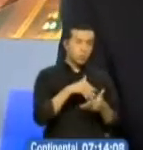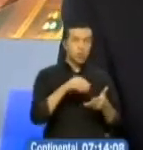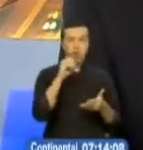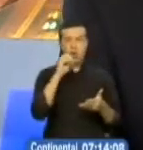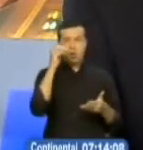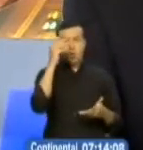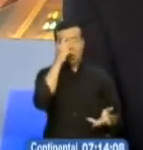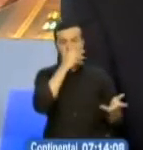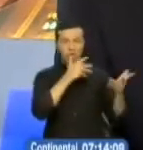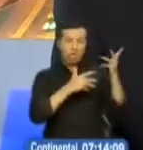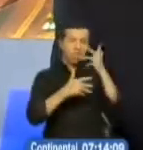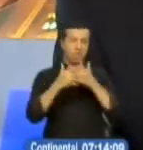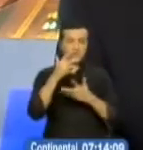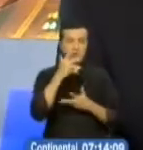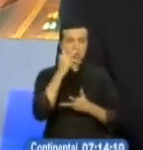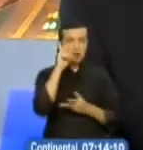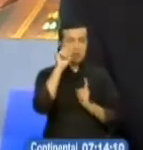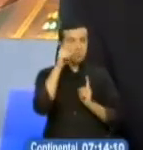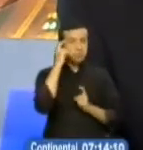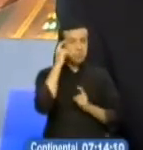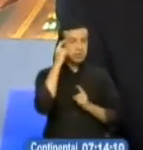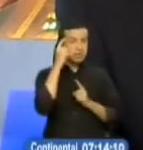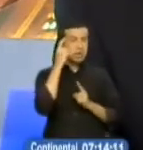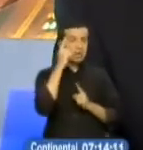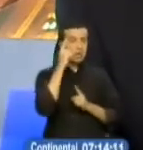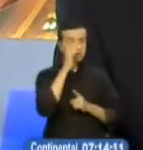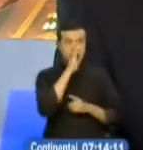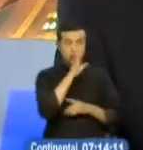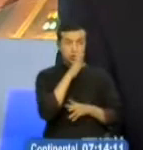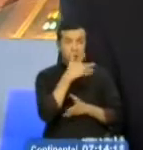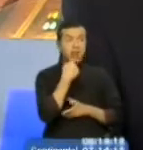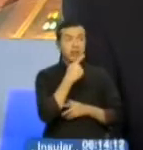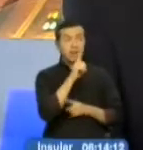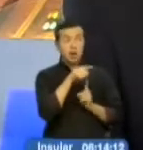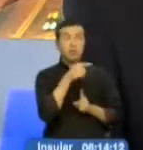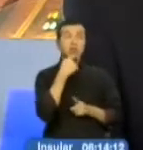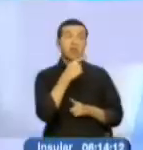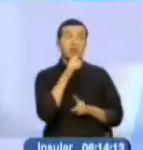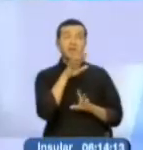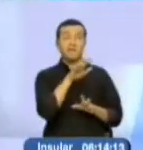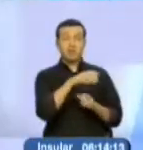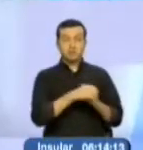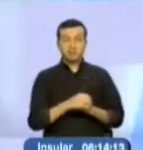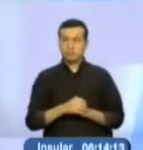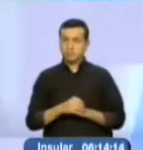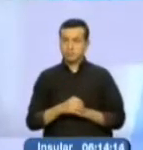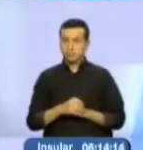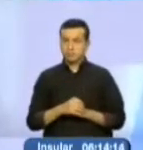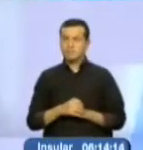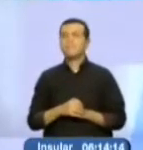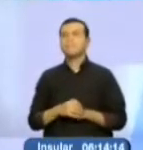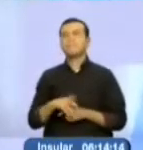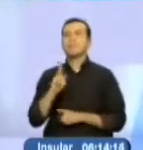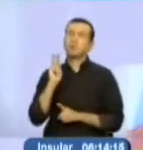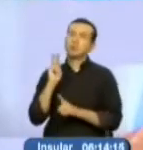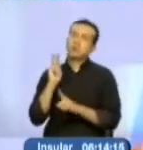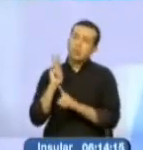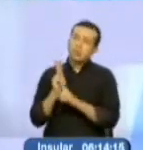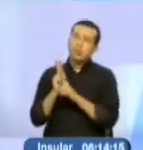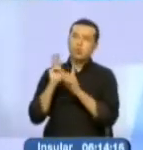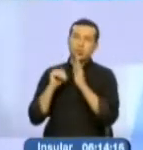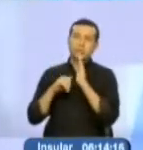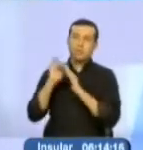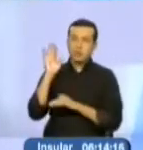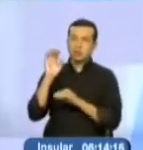incertidumbre en el aspecto de transparencia sobre los resultados uno de los elementos que destacaron en general